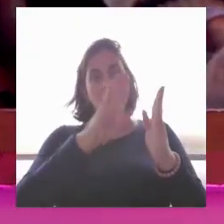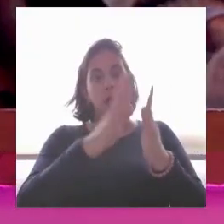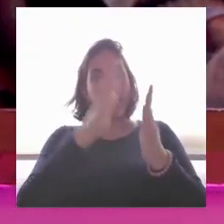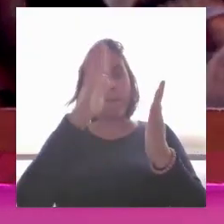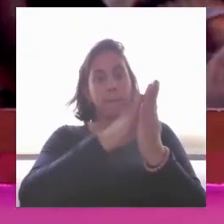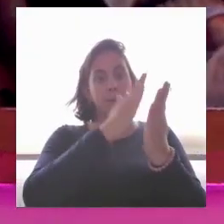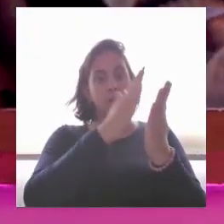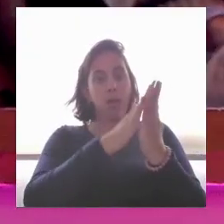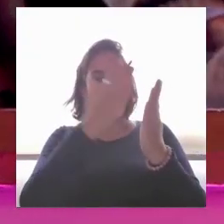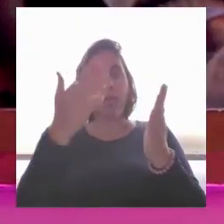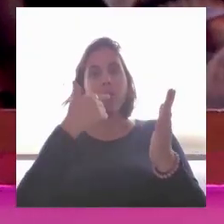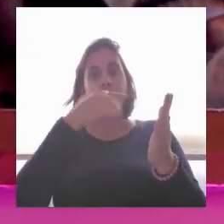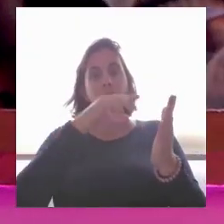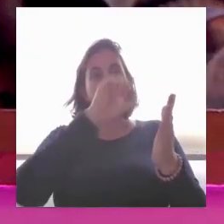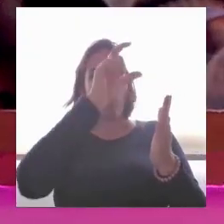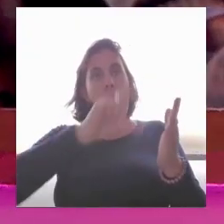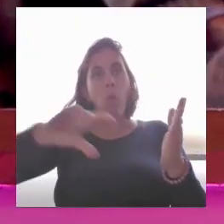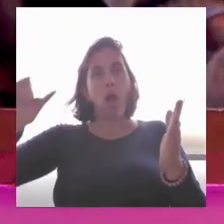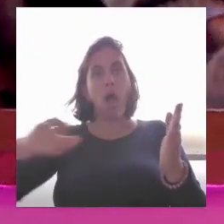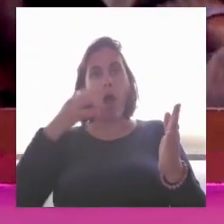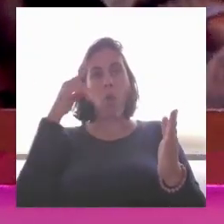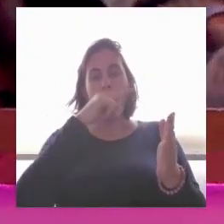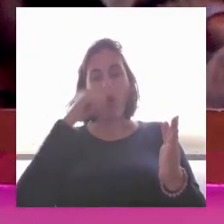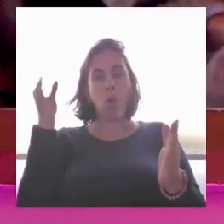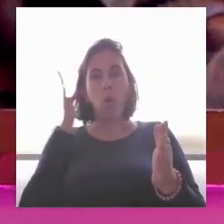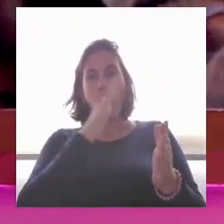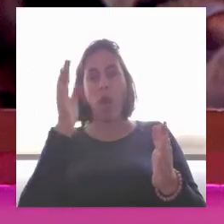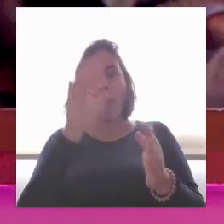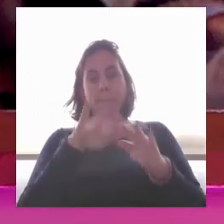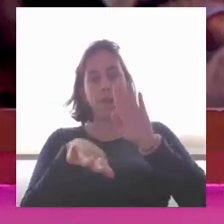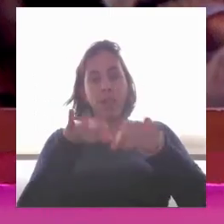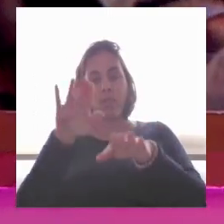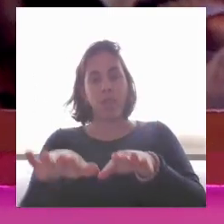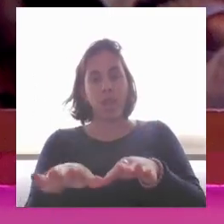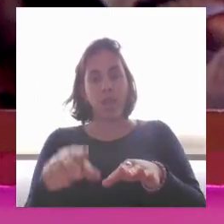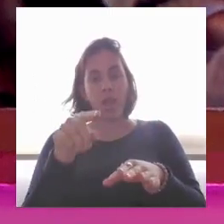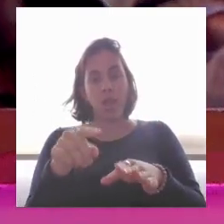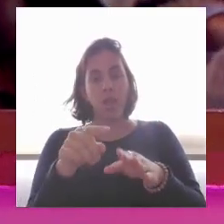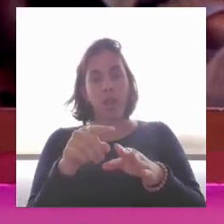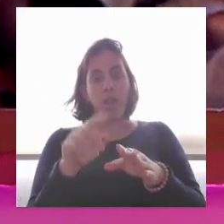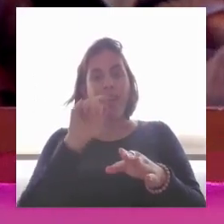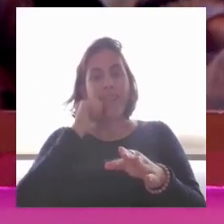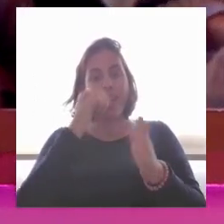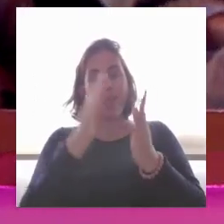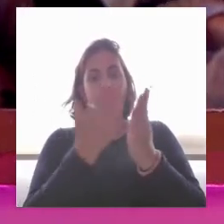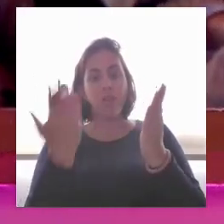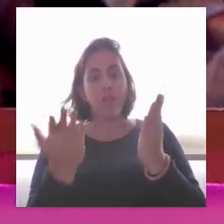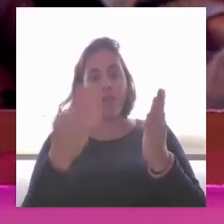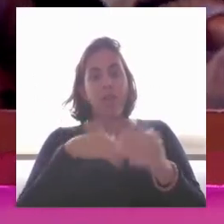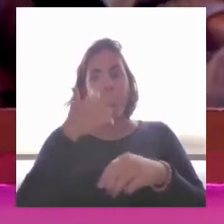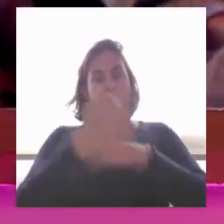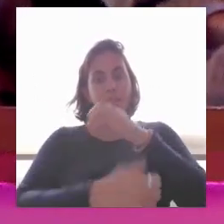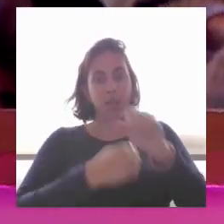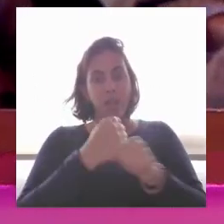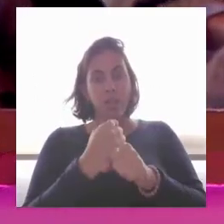puf. ¡Qué terrible olor a pata! ¿Y saben qué? Cuando es el libro preferido de los nenes y las nenas de 3, de menos,